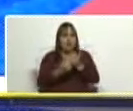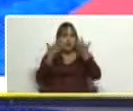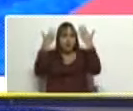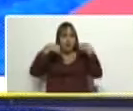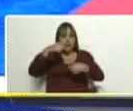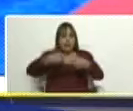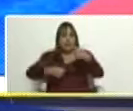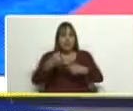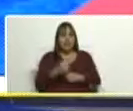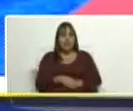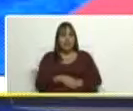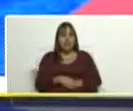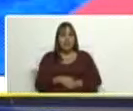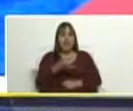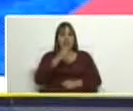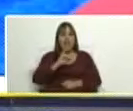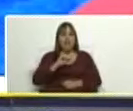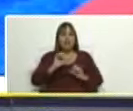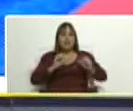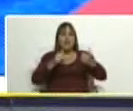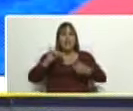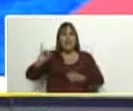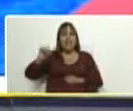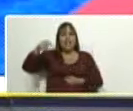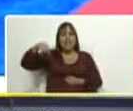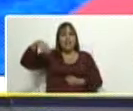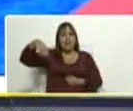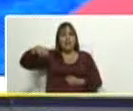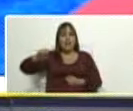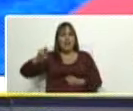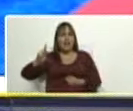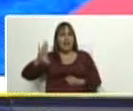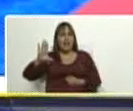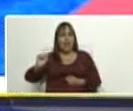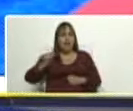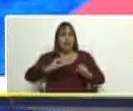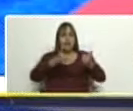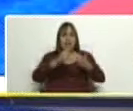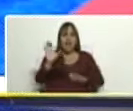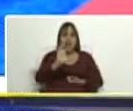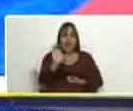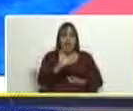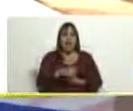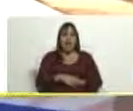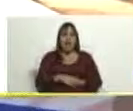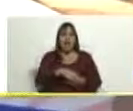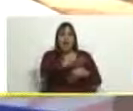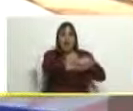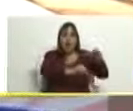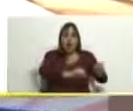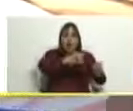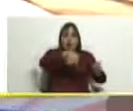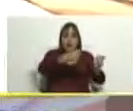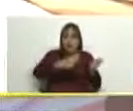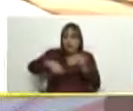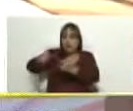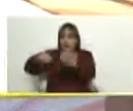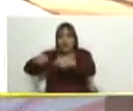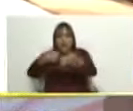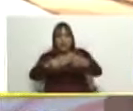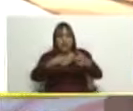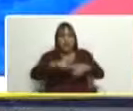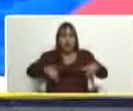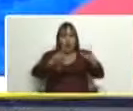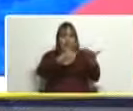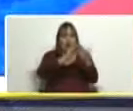que ha ofrecido Inmerca para empezar por Caracas, que compre los productos y los lleve directo a las bodegas. Así que